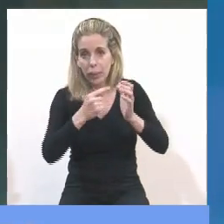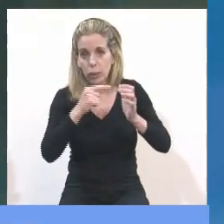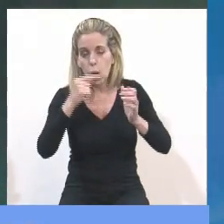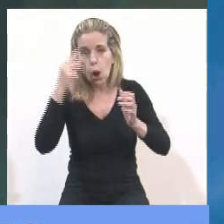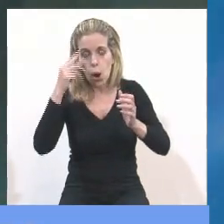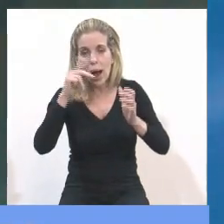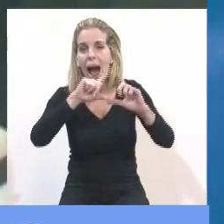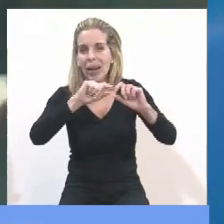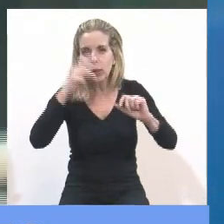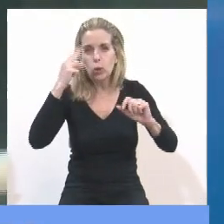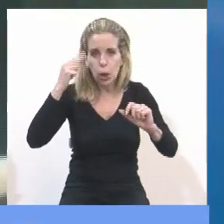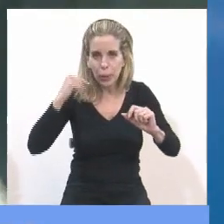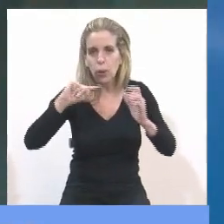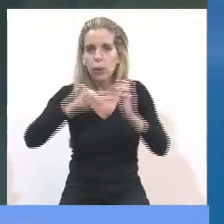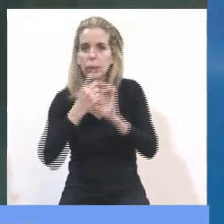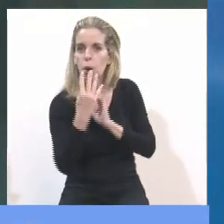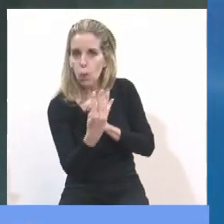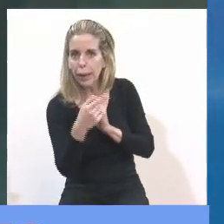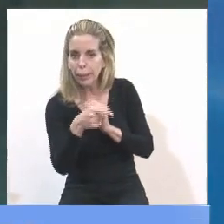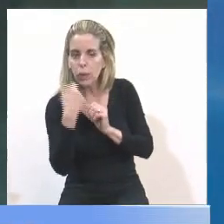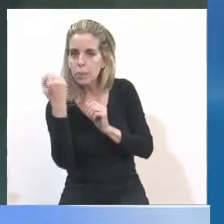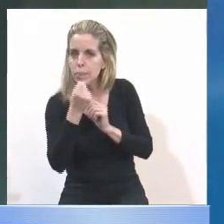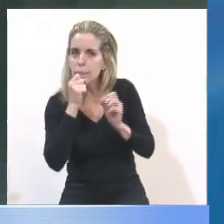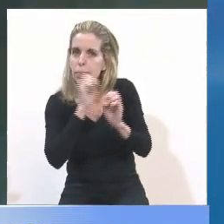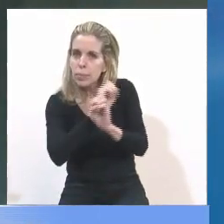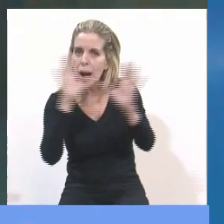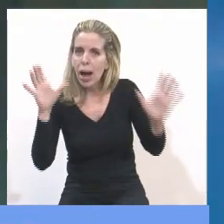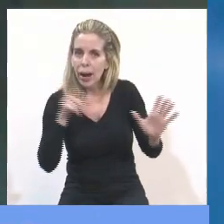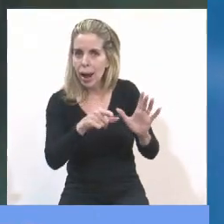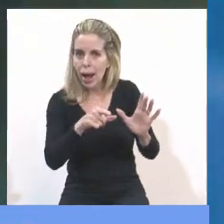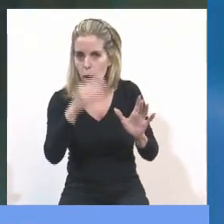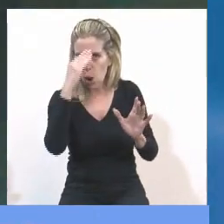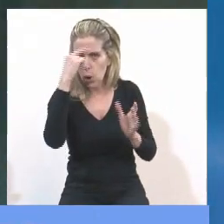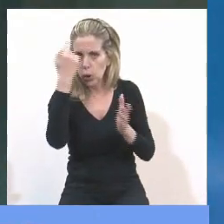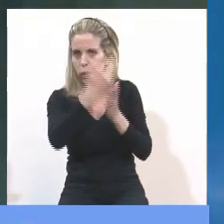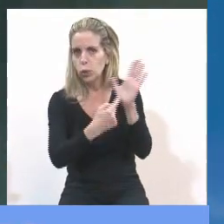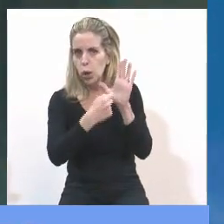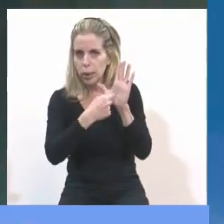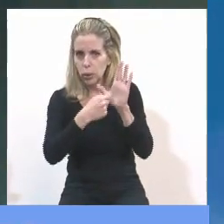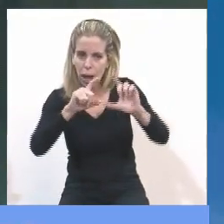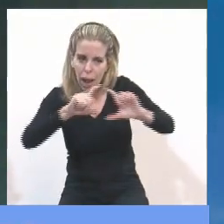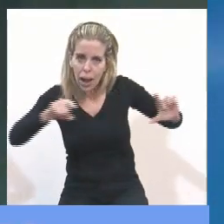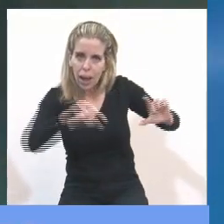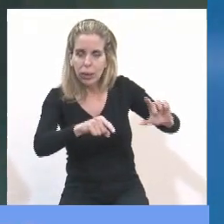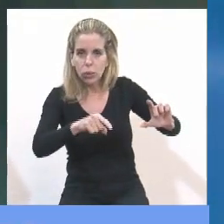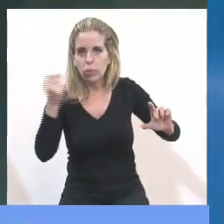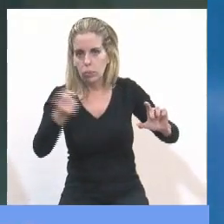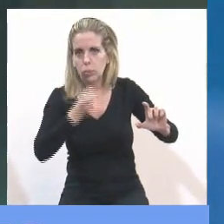inciso 99, inciso 4 de la Constitución Nacional es algo que